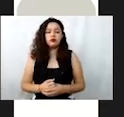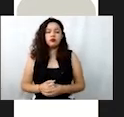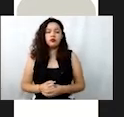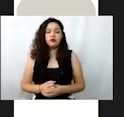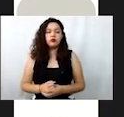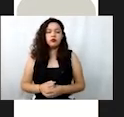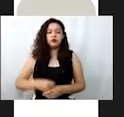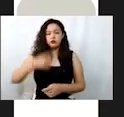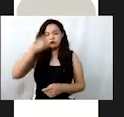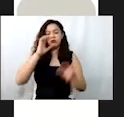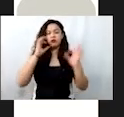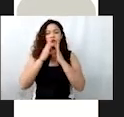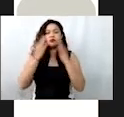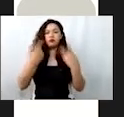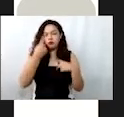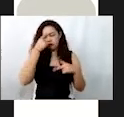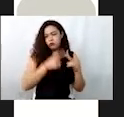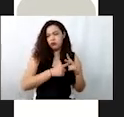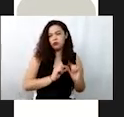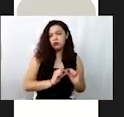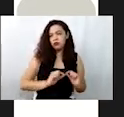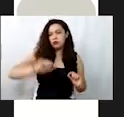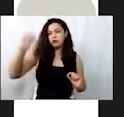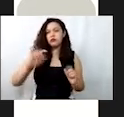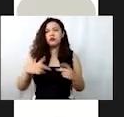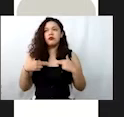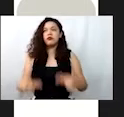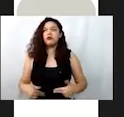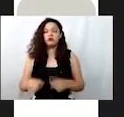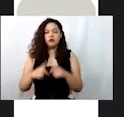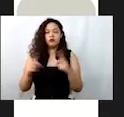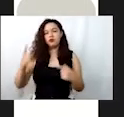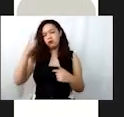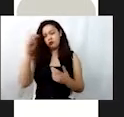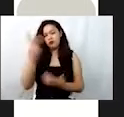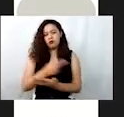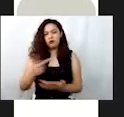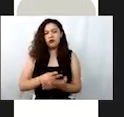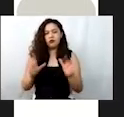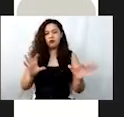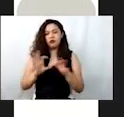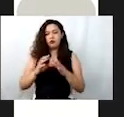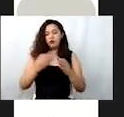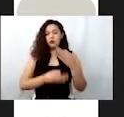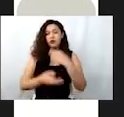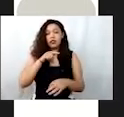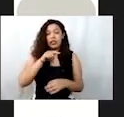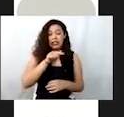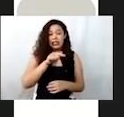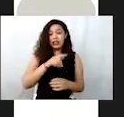como vector de crecimiento y desarrollo humano, contribuye a lograr dicho plan y es transversal para los 17